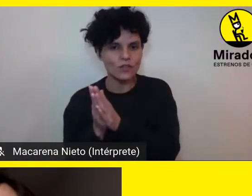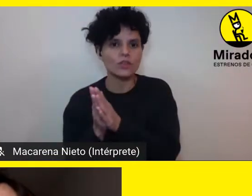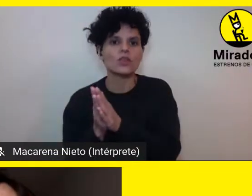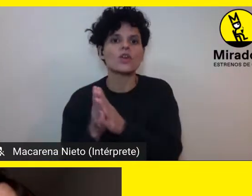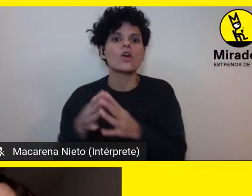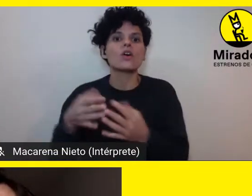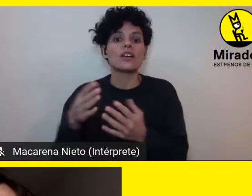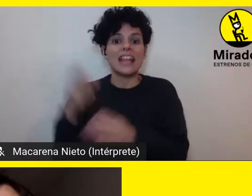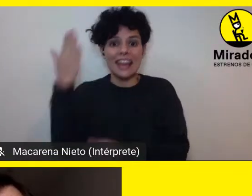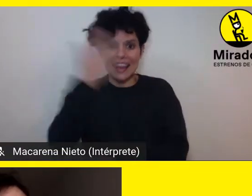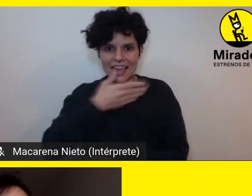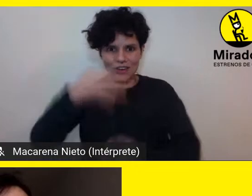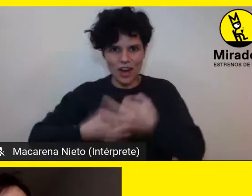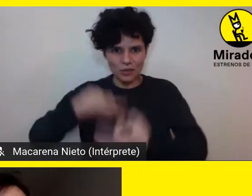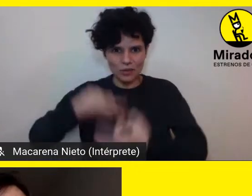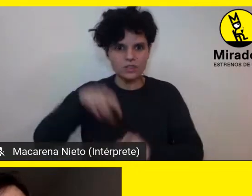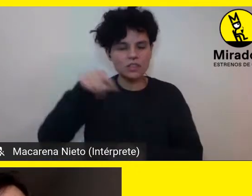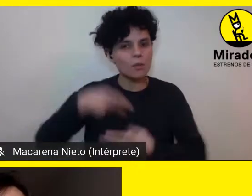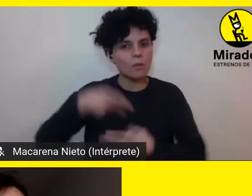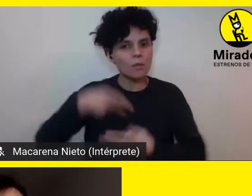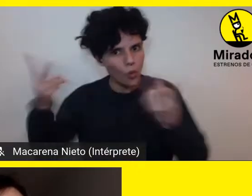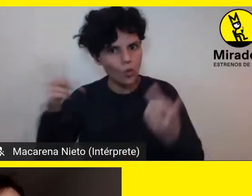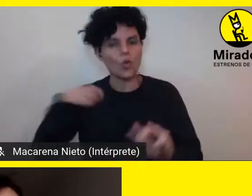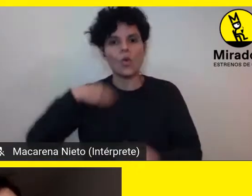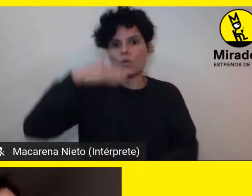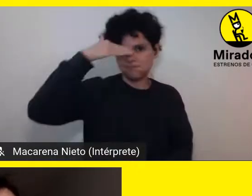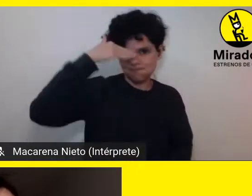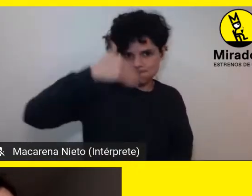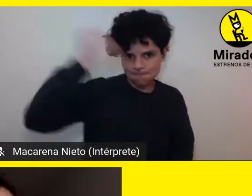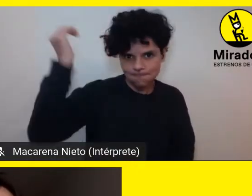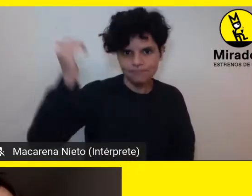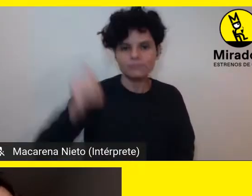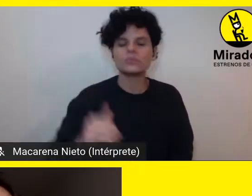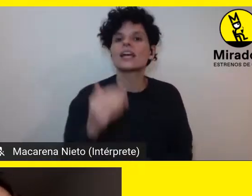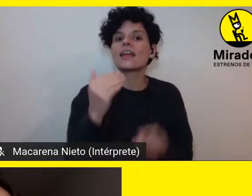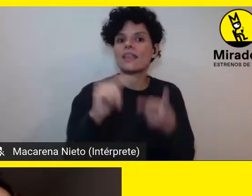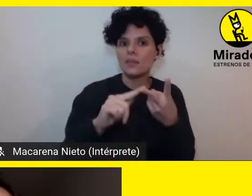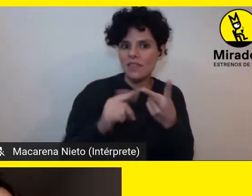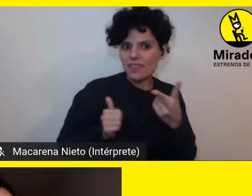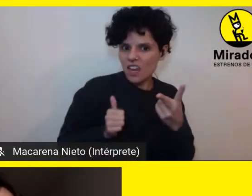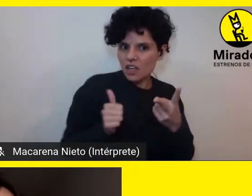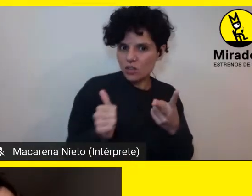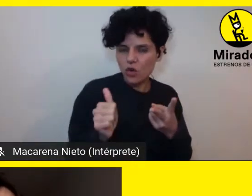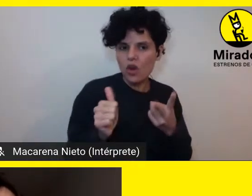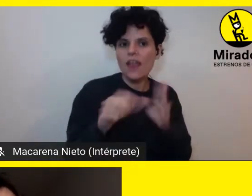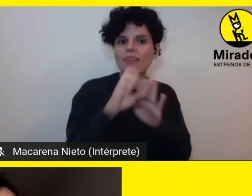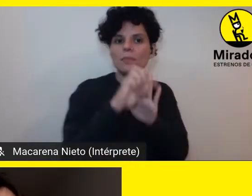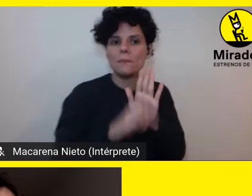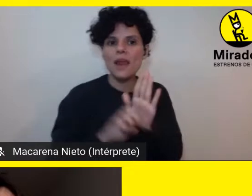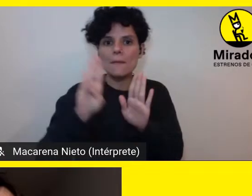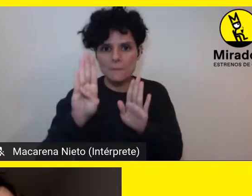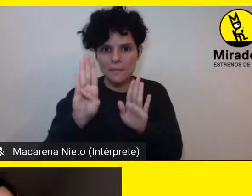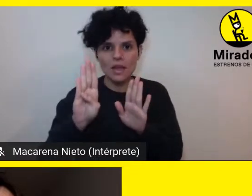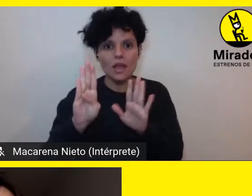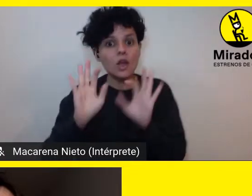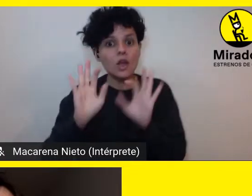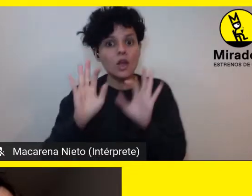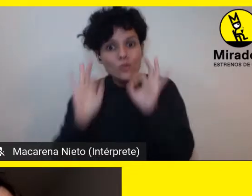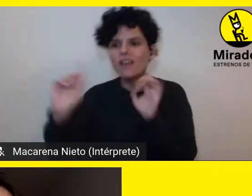también directora de Plan B, donde conoció a la protagonista de nuestro film.